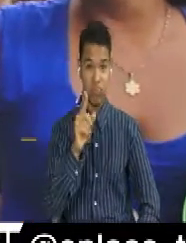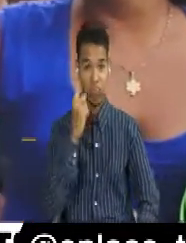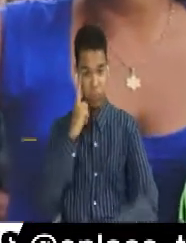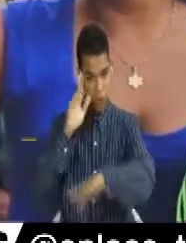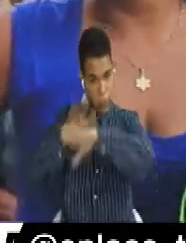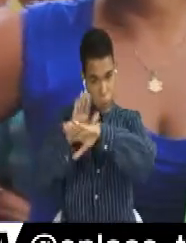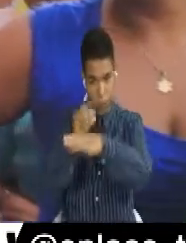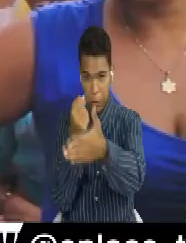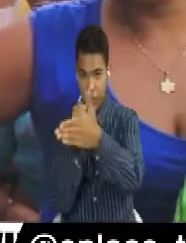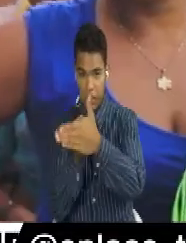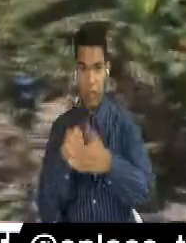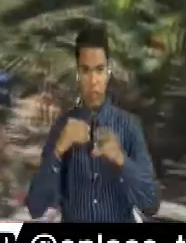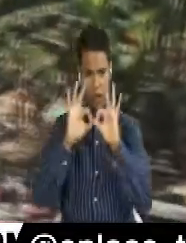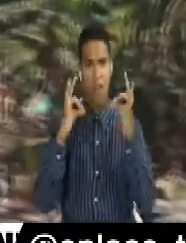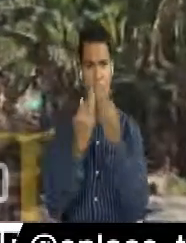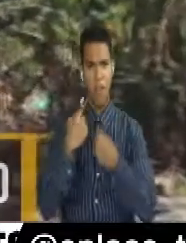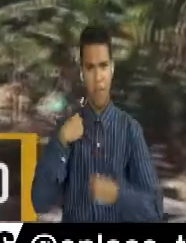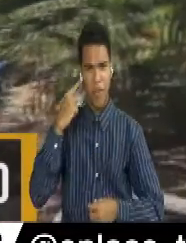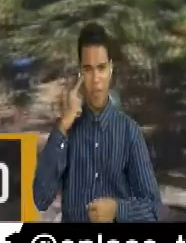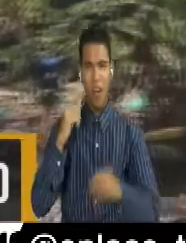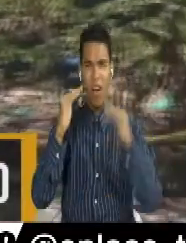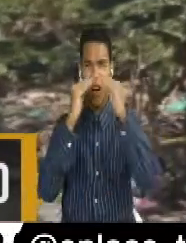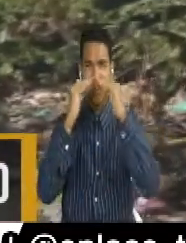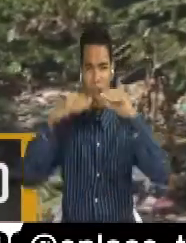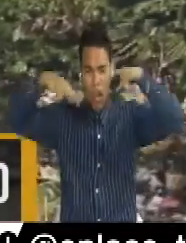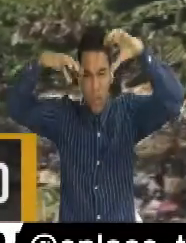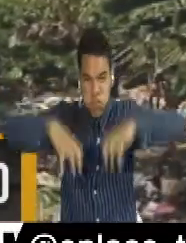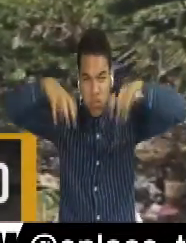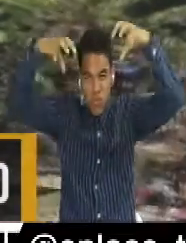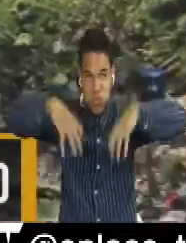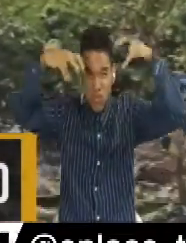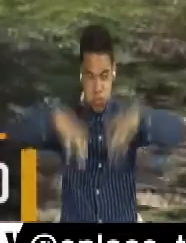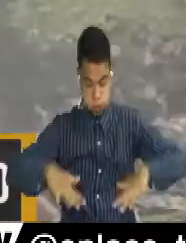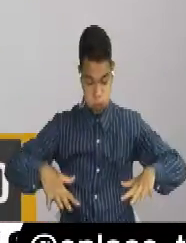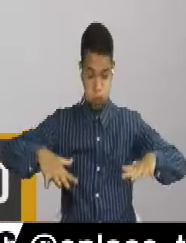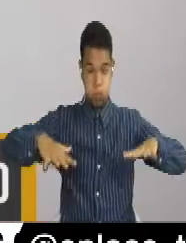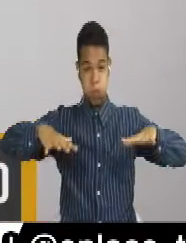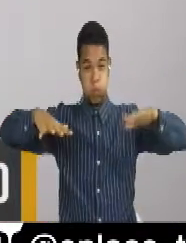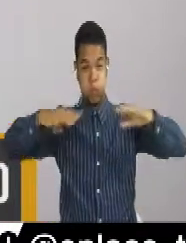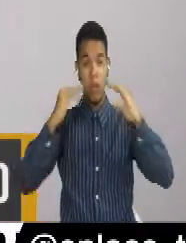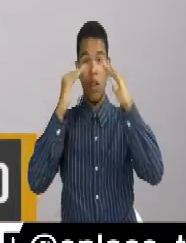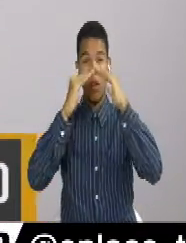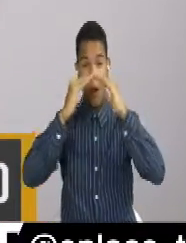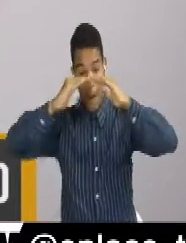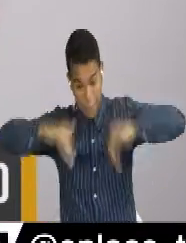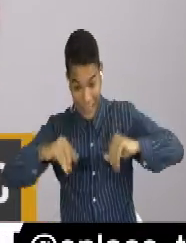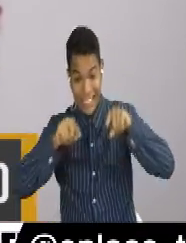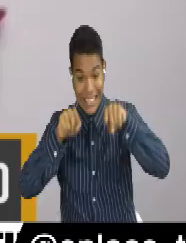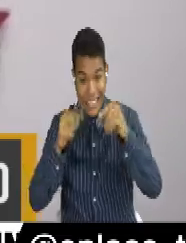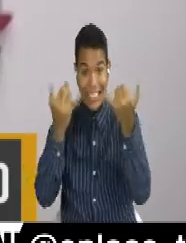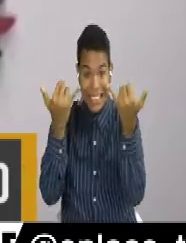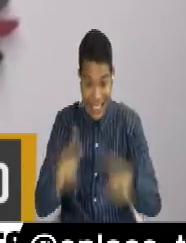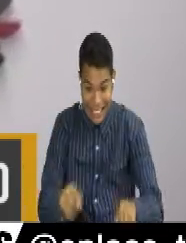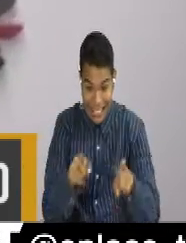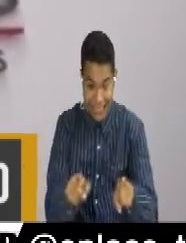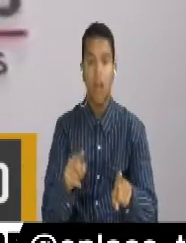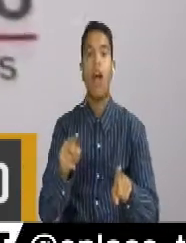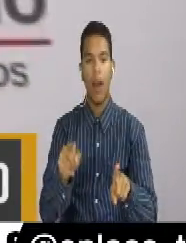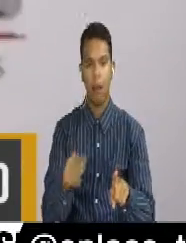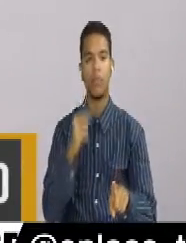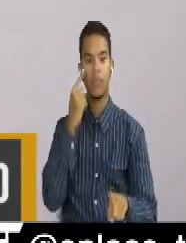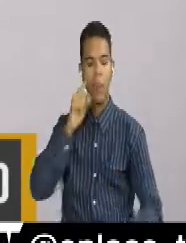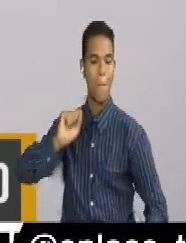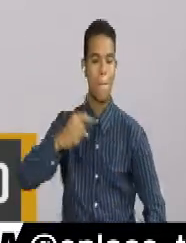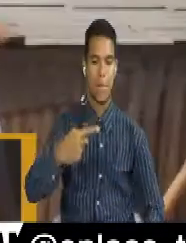estas, otras familias golpeadas por el fenómeno invernal y que lo han perdido todo, serán priorizadas en el proyecto de vivienda Ciudadela